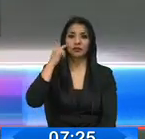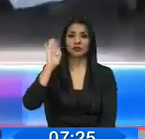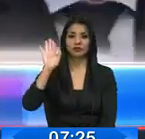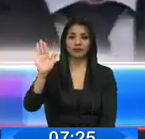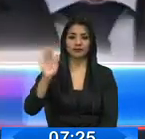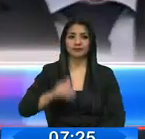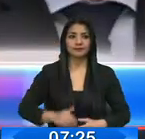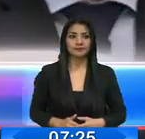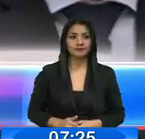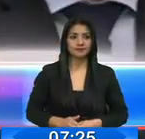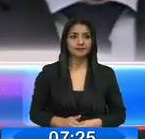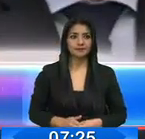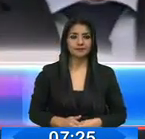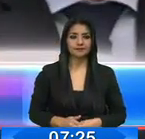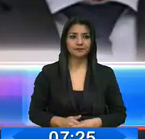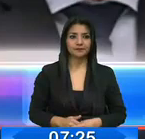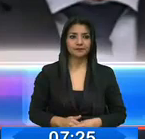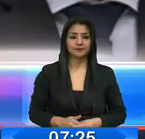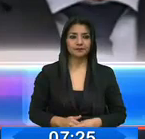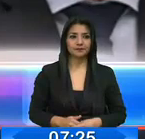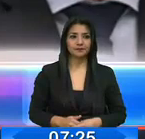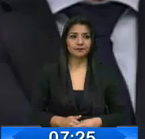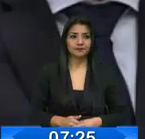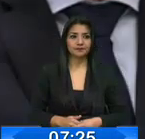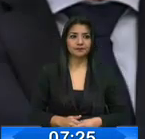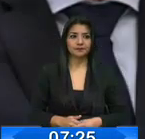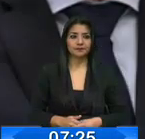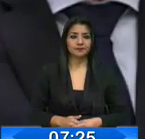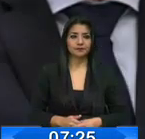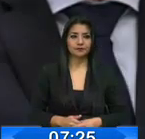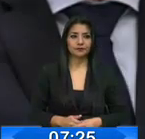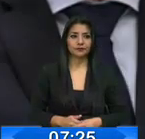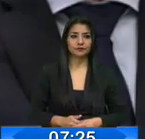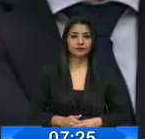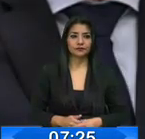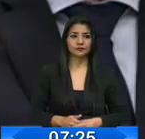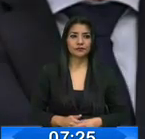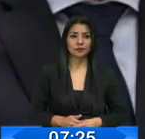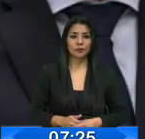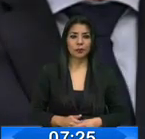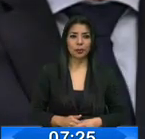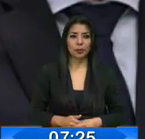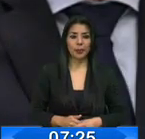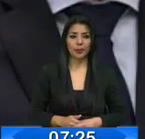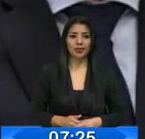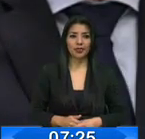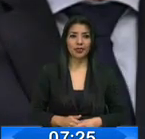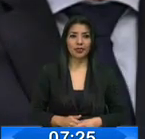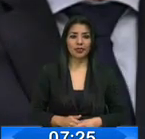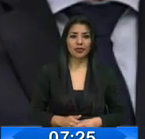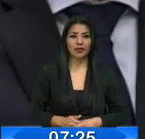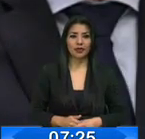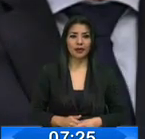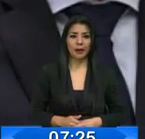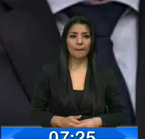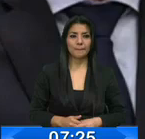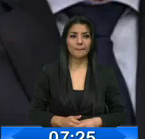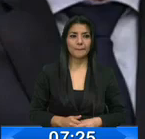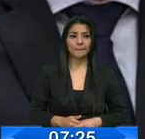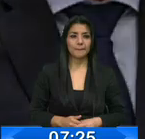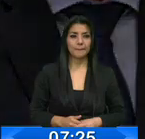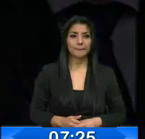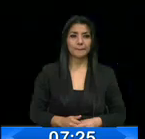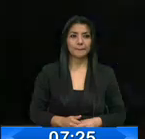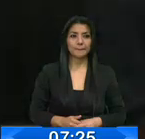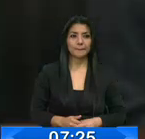Correa. En el 2008 fue profesor de Economía en la Facultad Emprendedor de la Universidad Católica Santiago de